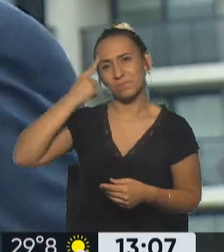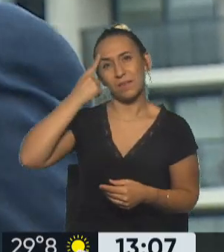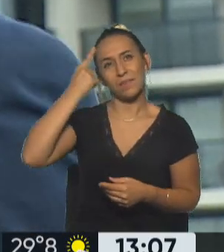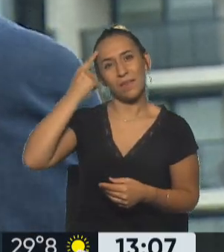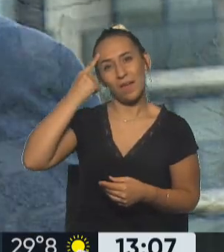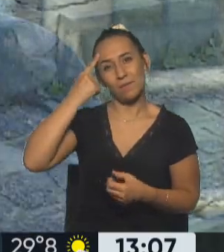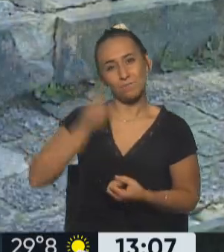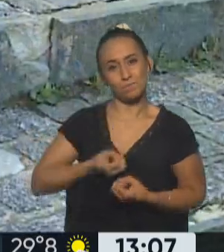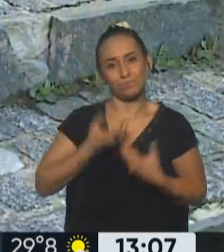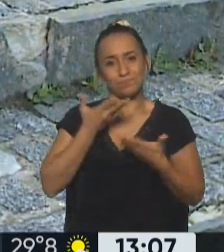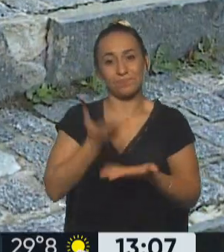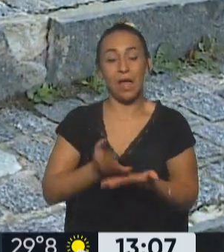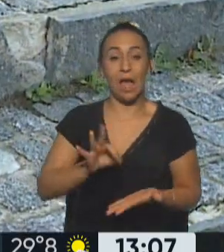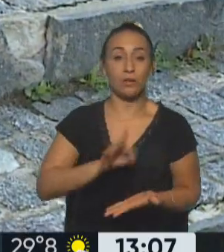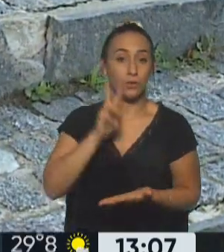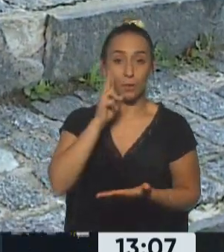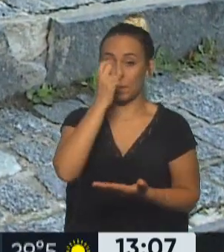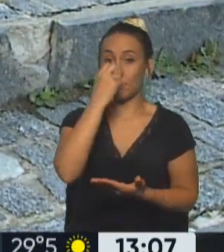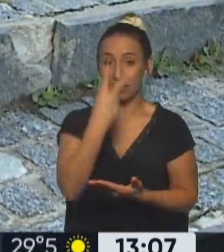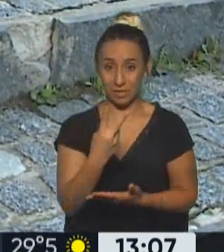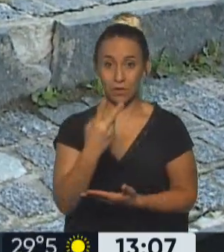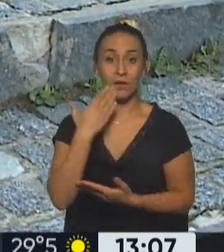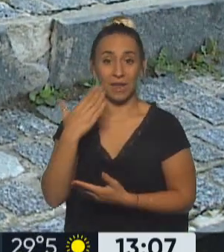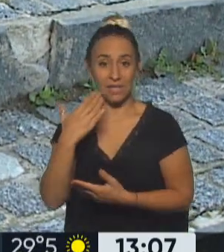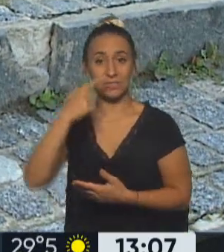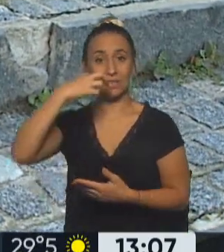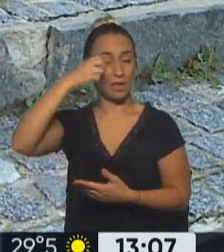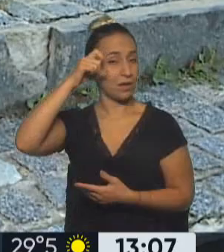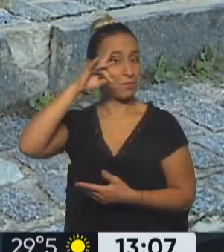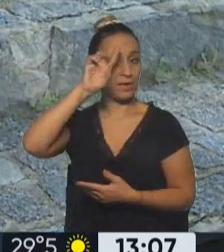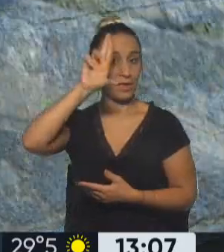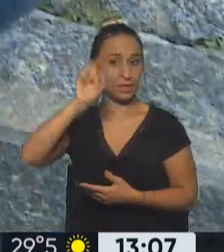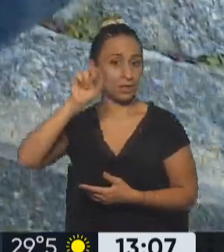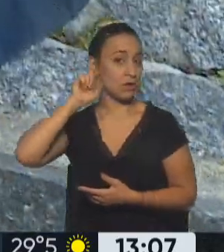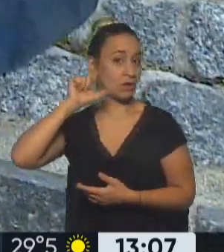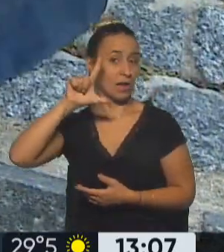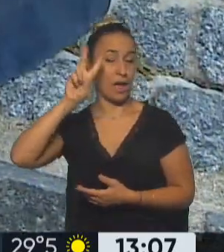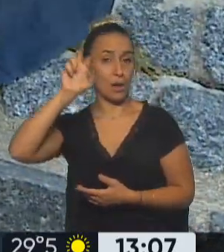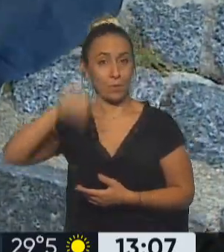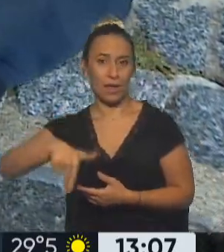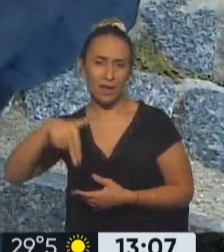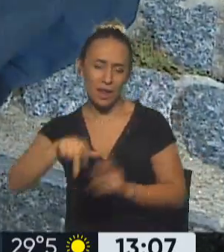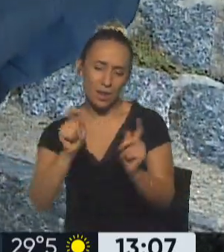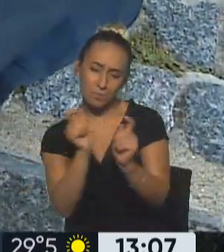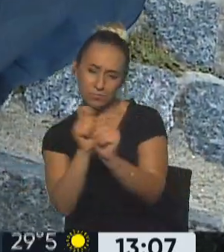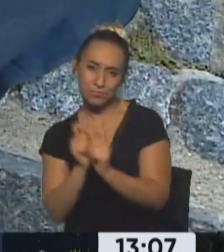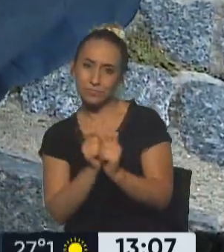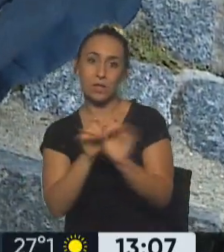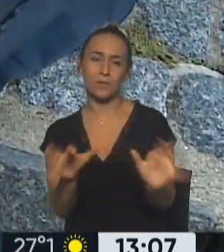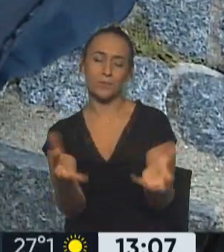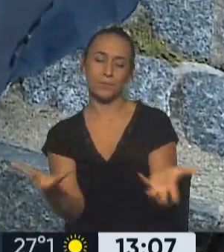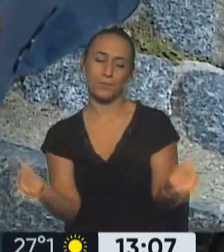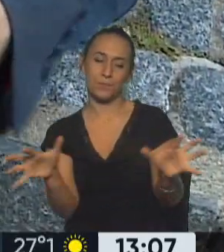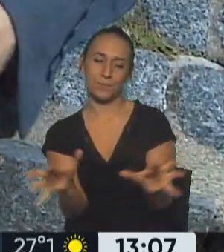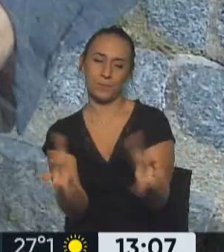en el 2022 a través de Pedro Galván y su equipo, que es uno de los mejores luthiers de bandoneones del mundo, y un